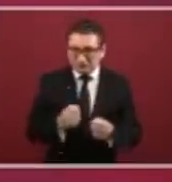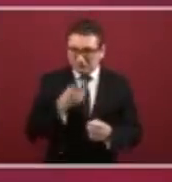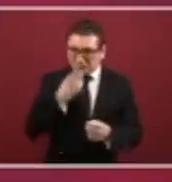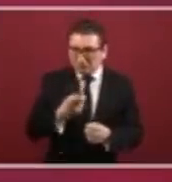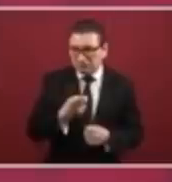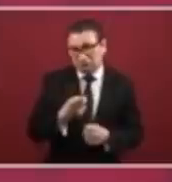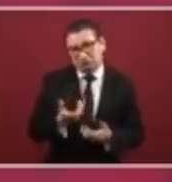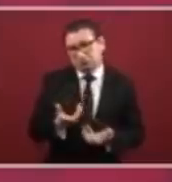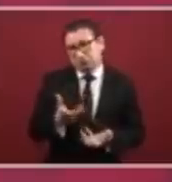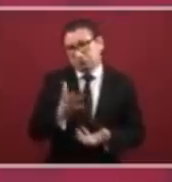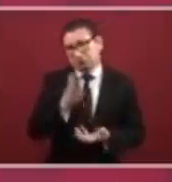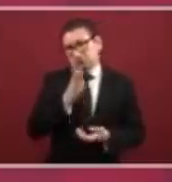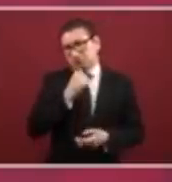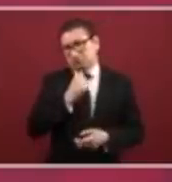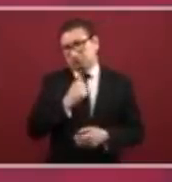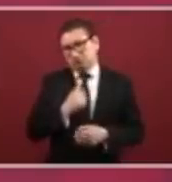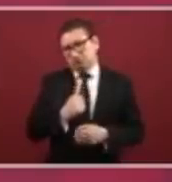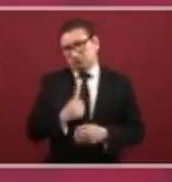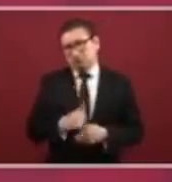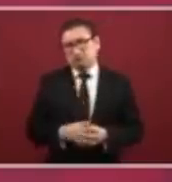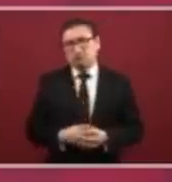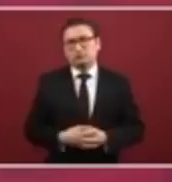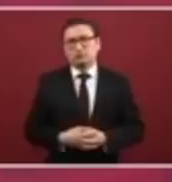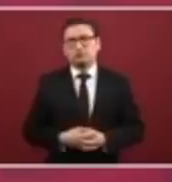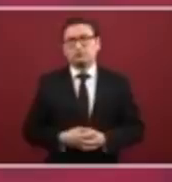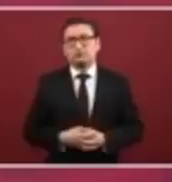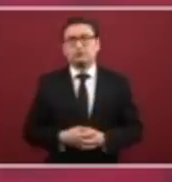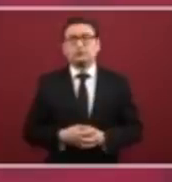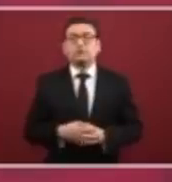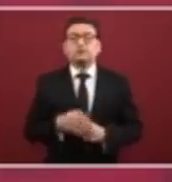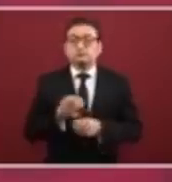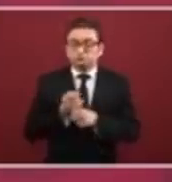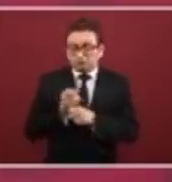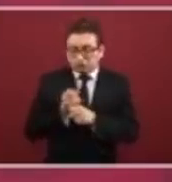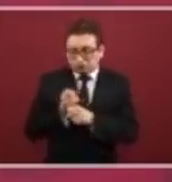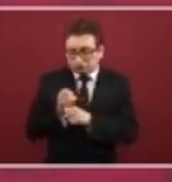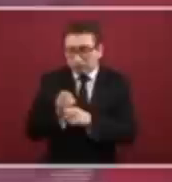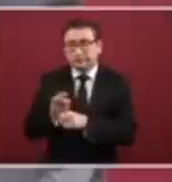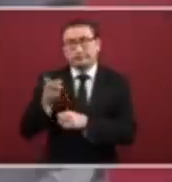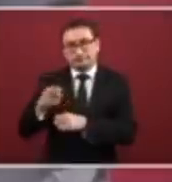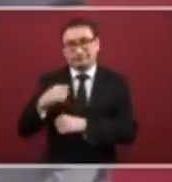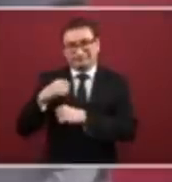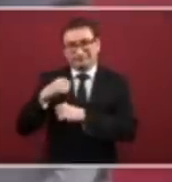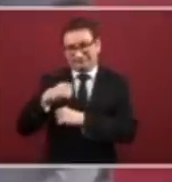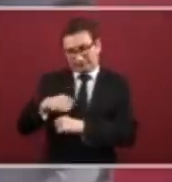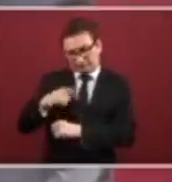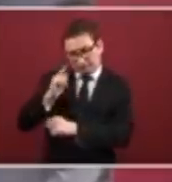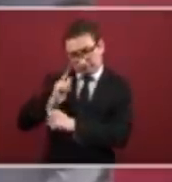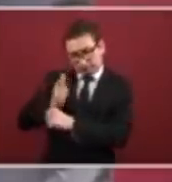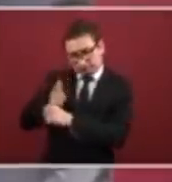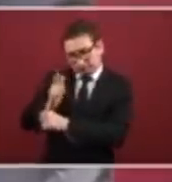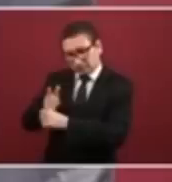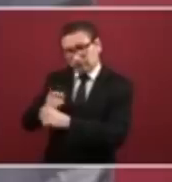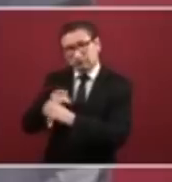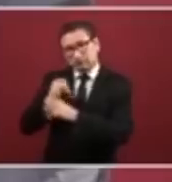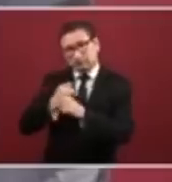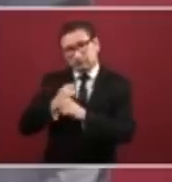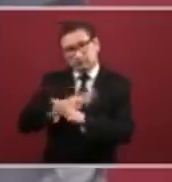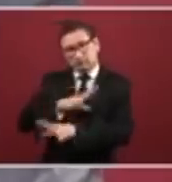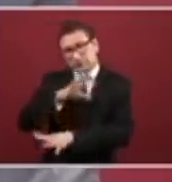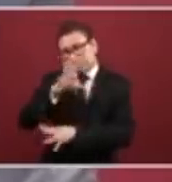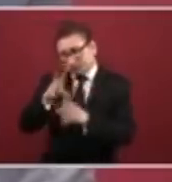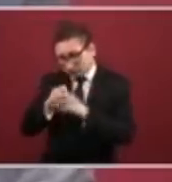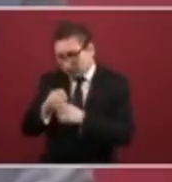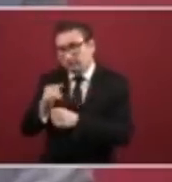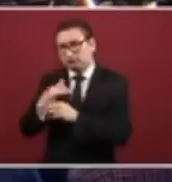dar como un hecho hasta que la autoridad competente no haga toda la investigación e